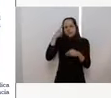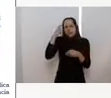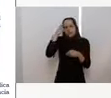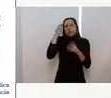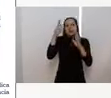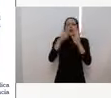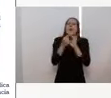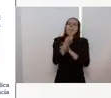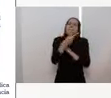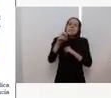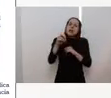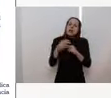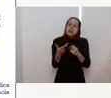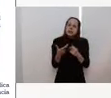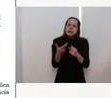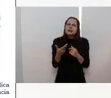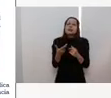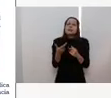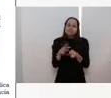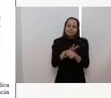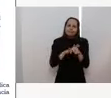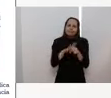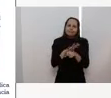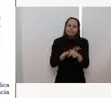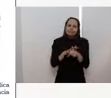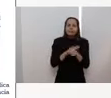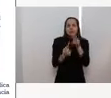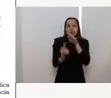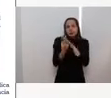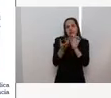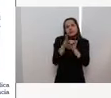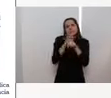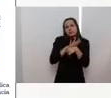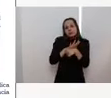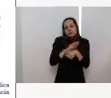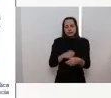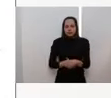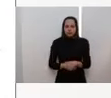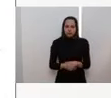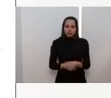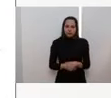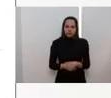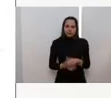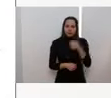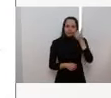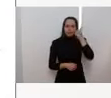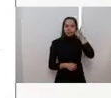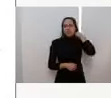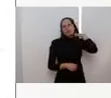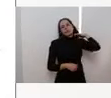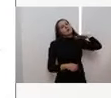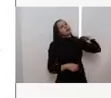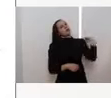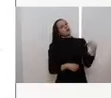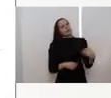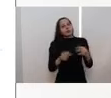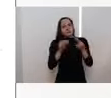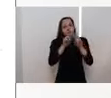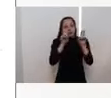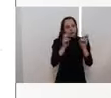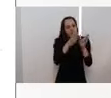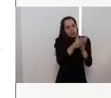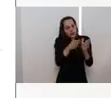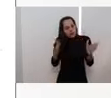2020 con la coyuntura que hoy 19 estas fases de recuperación del hospital